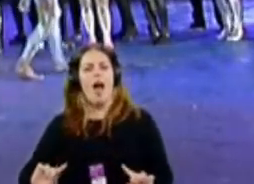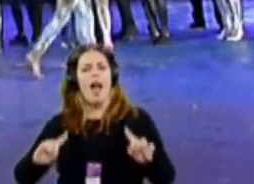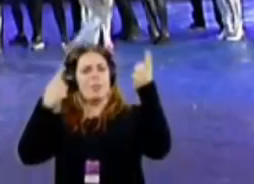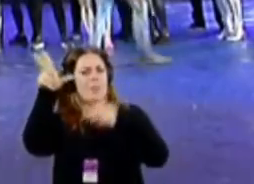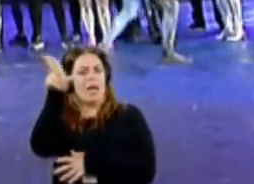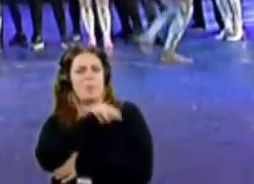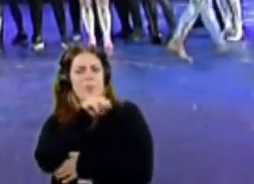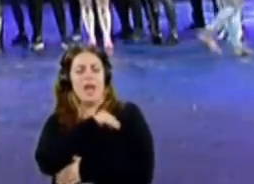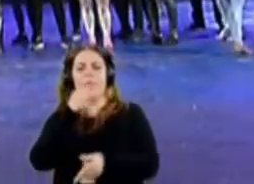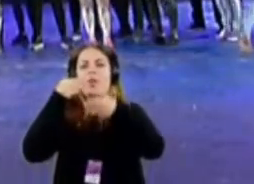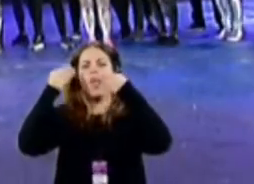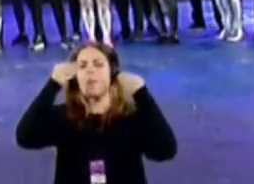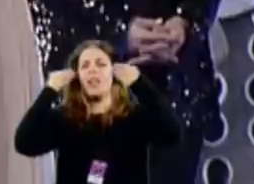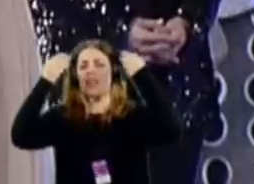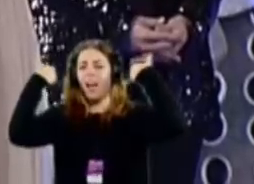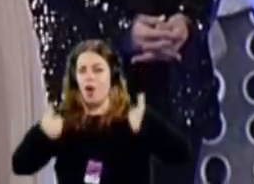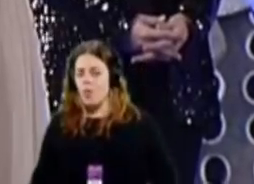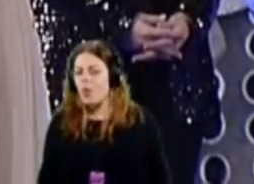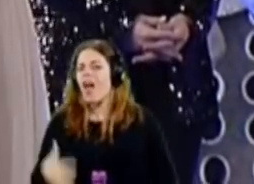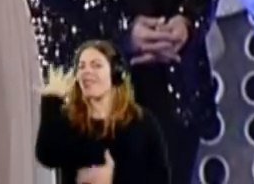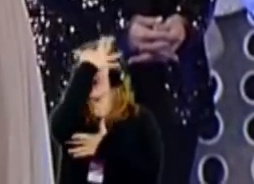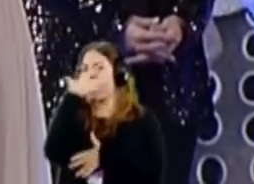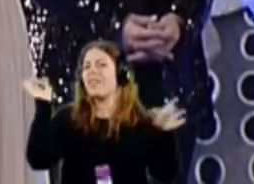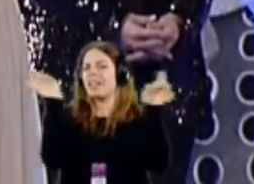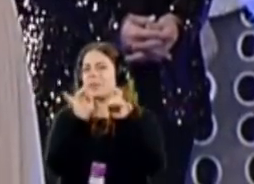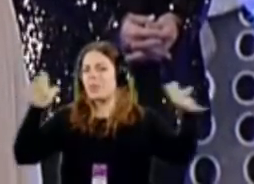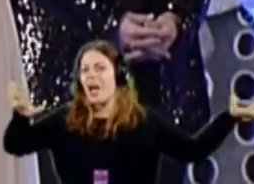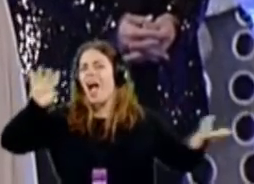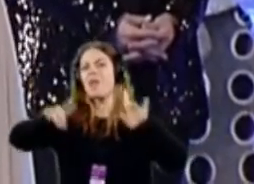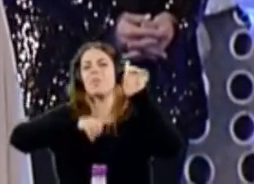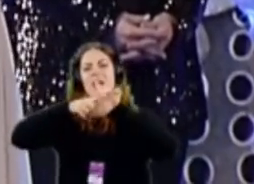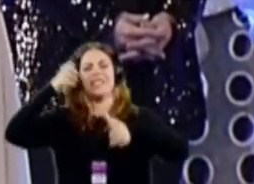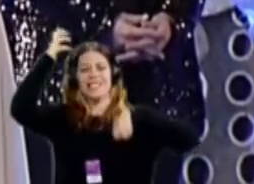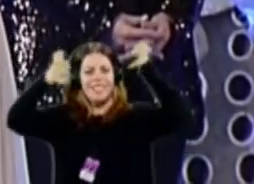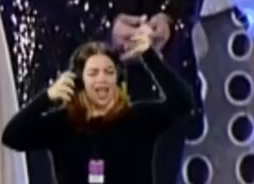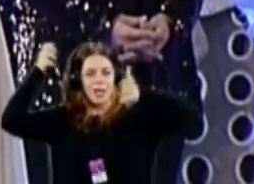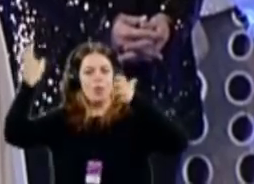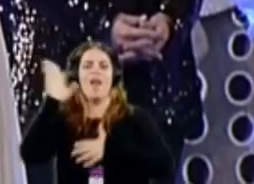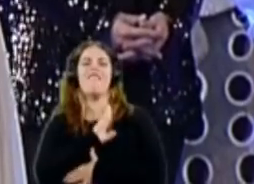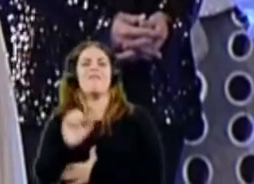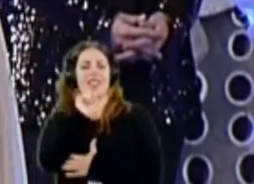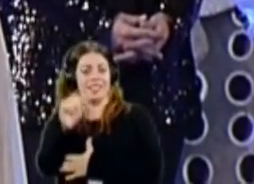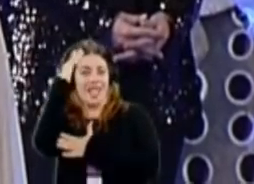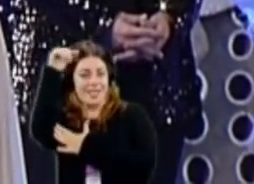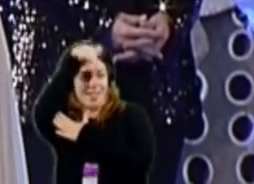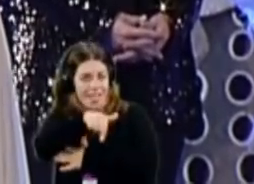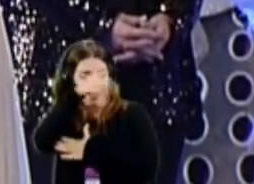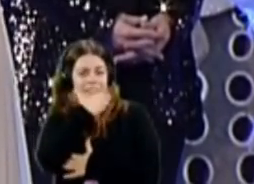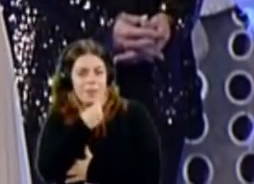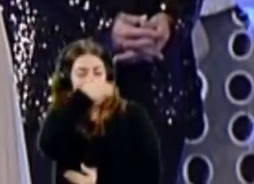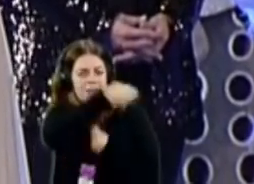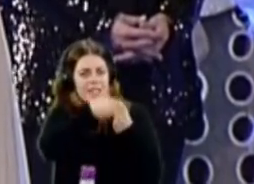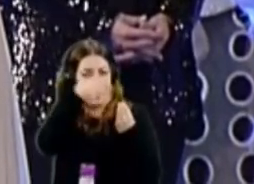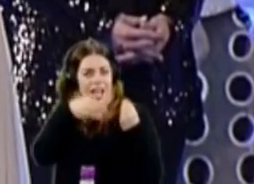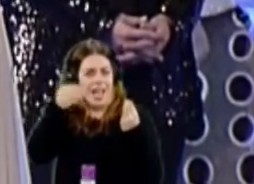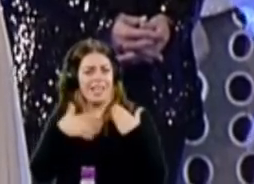de maquillaje corporal del Carnaval de la Magia y la Criatura Fantásticas de Las Palmas de Gran Canaria es... Fíjense que hemos